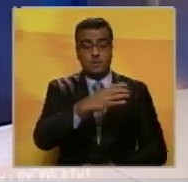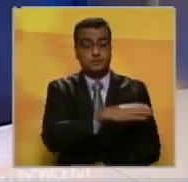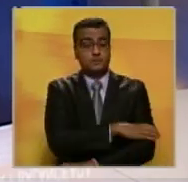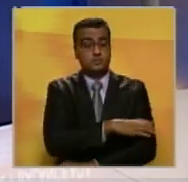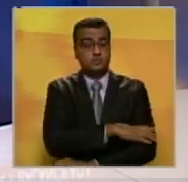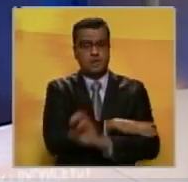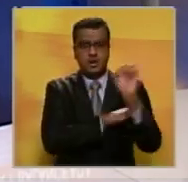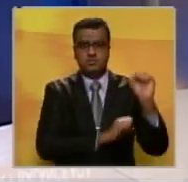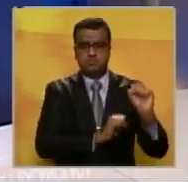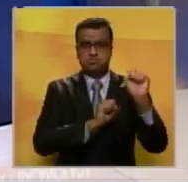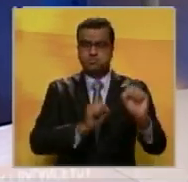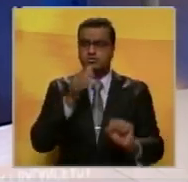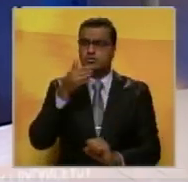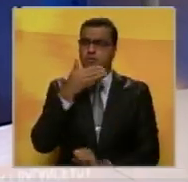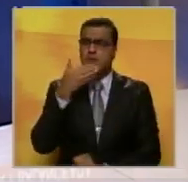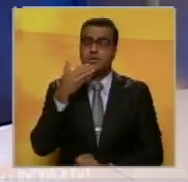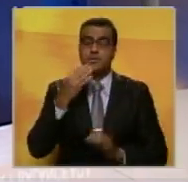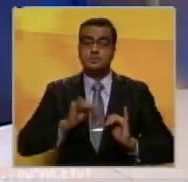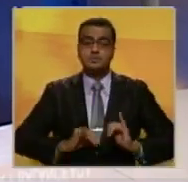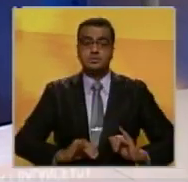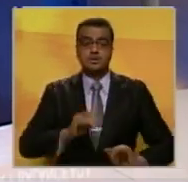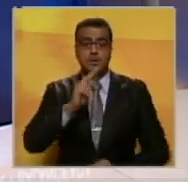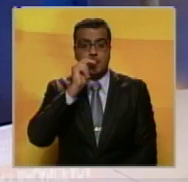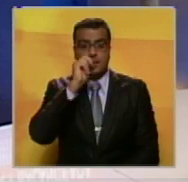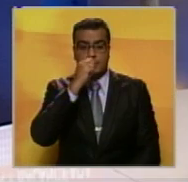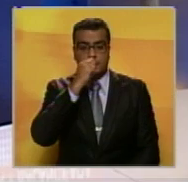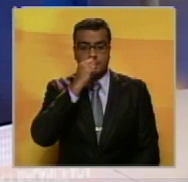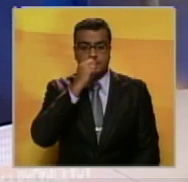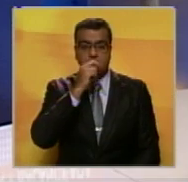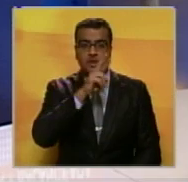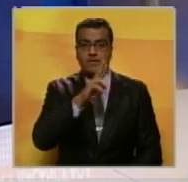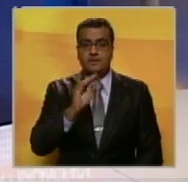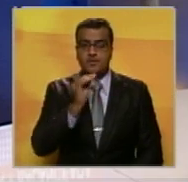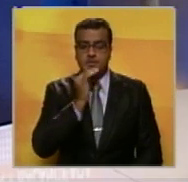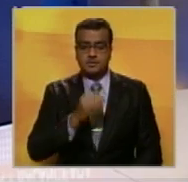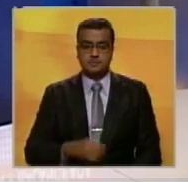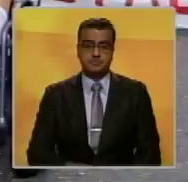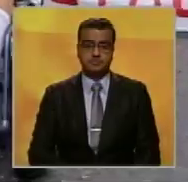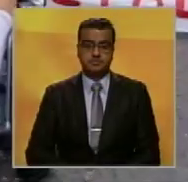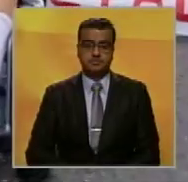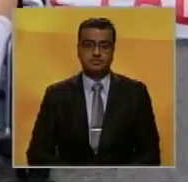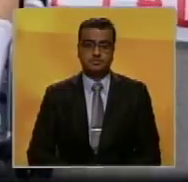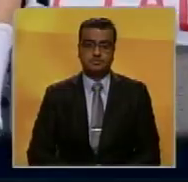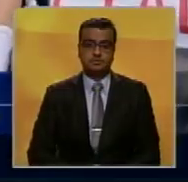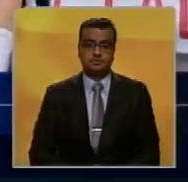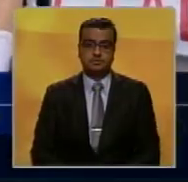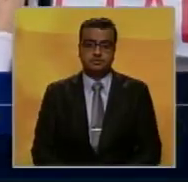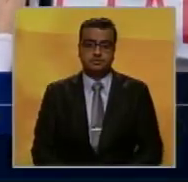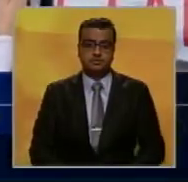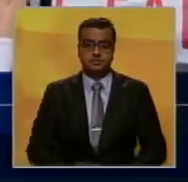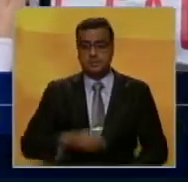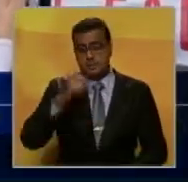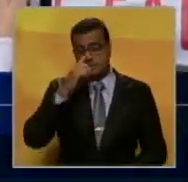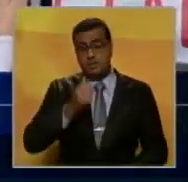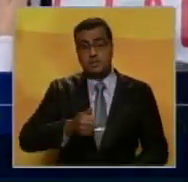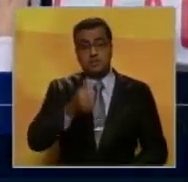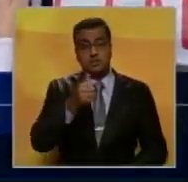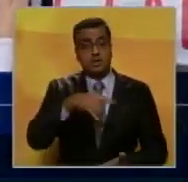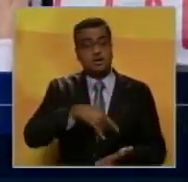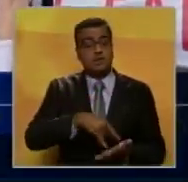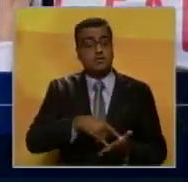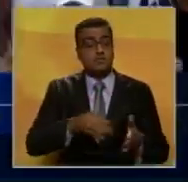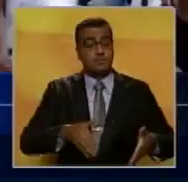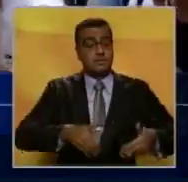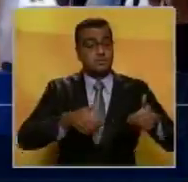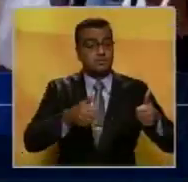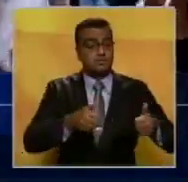oposición marcharon por un futuro mejor para sus hijos y nietos. Randolfo Blanco tiene los detalles. La marcha de los adultos mayores en Carabobo partió